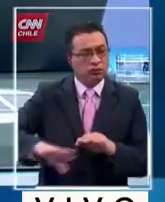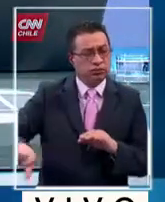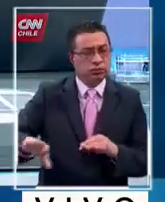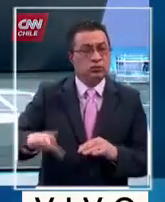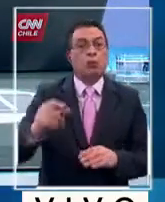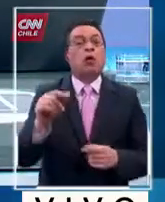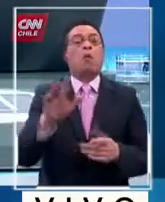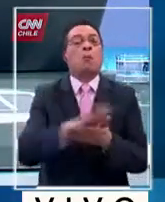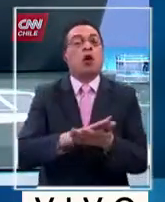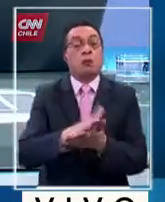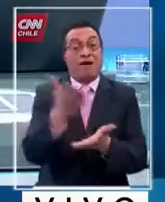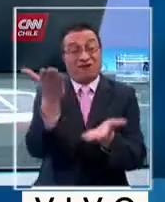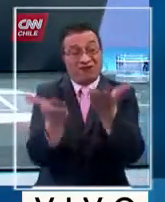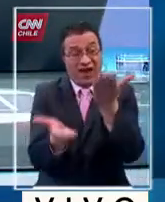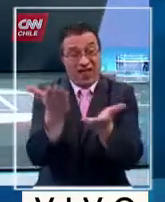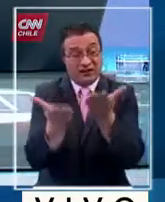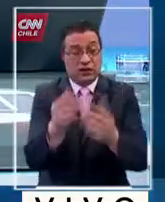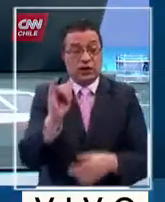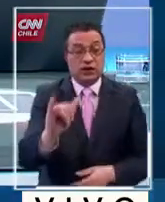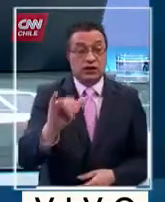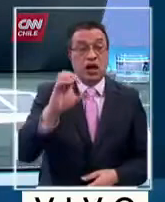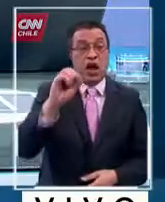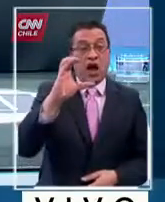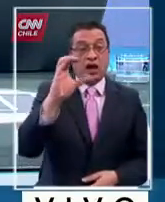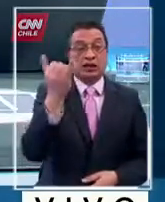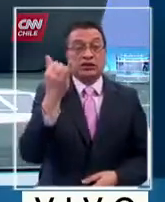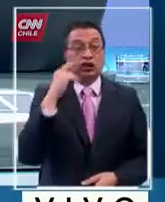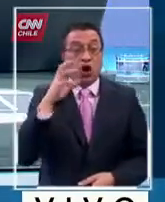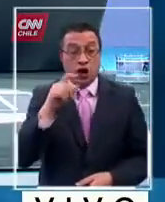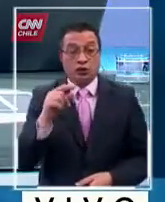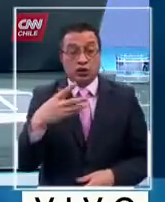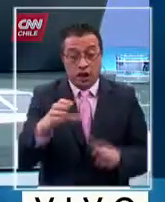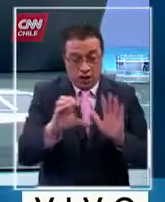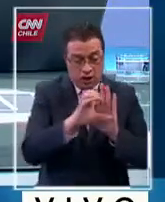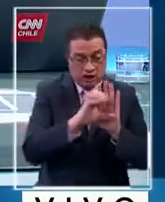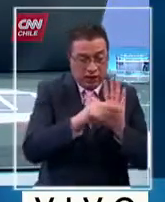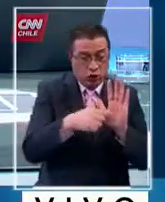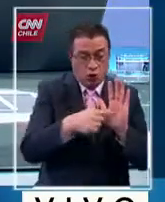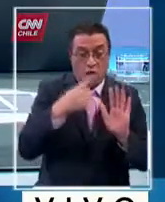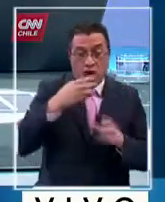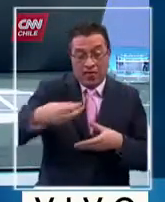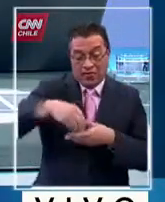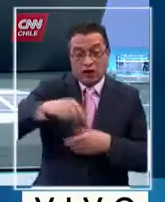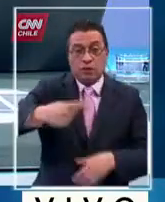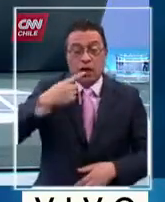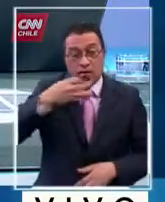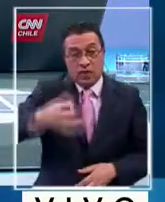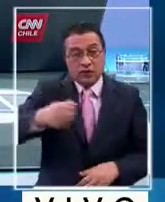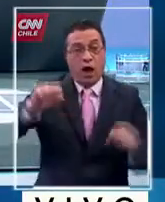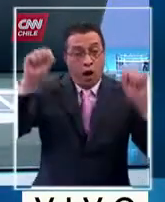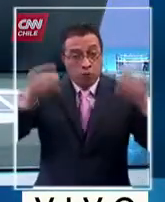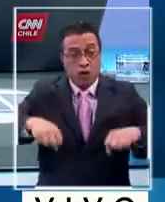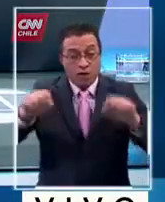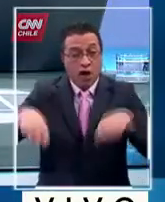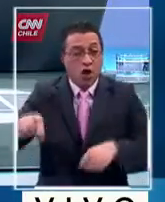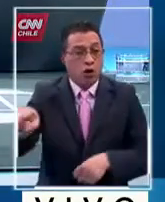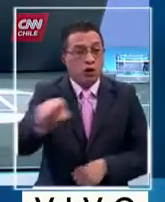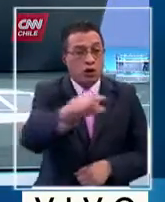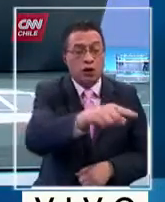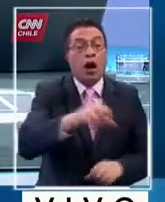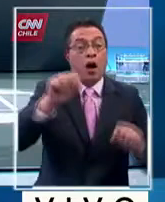los balances y las acciones por estatuto interno de esta Comisión de Patrimonio, aprobado por las instancias